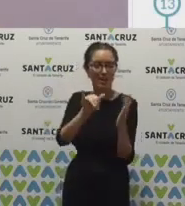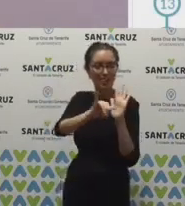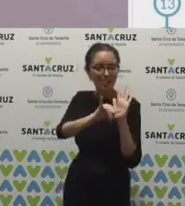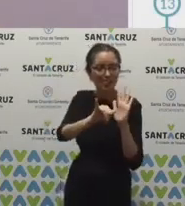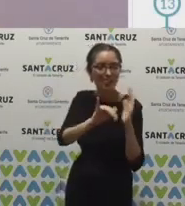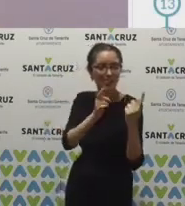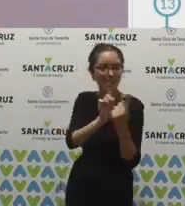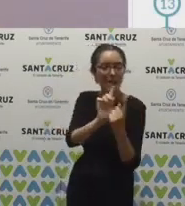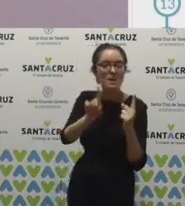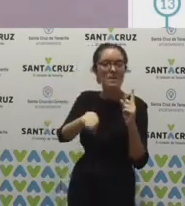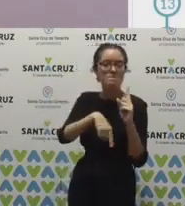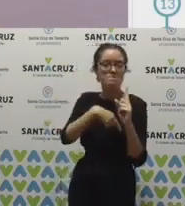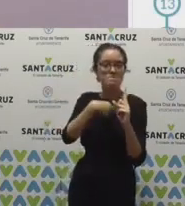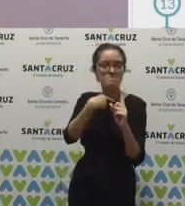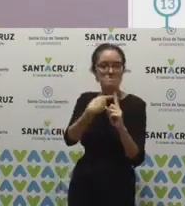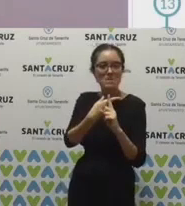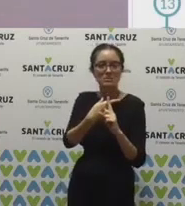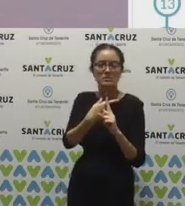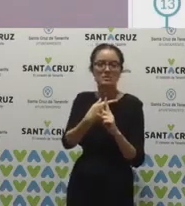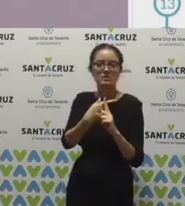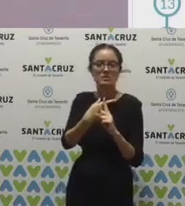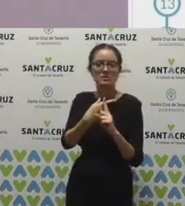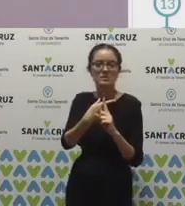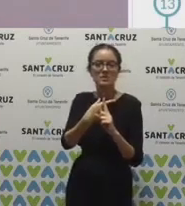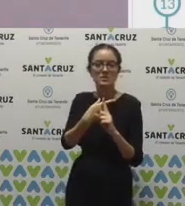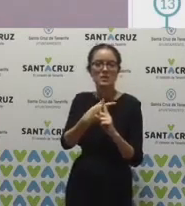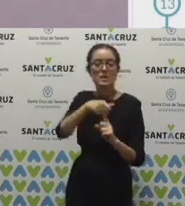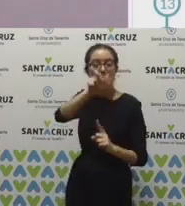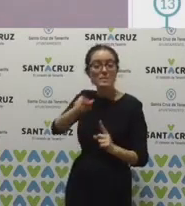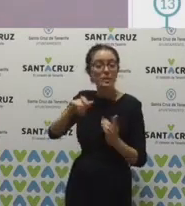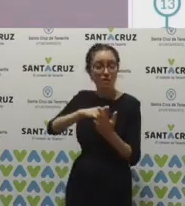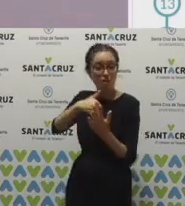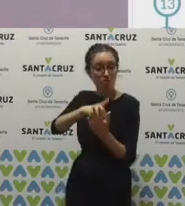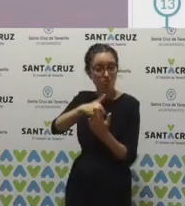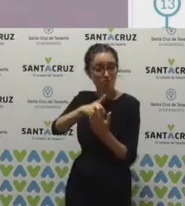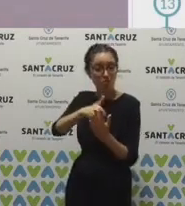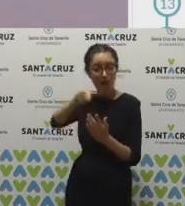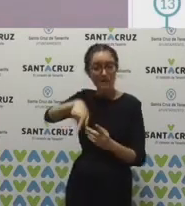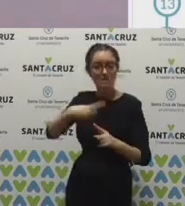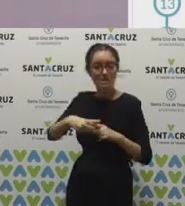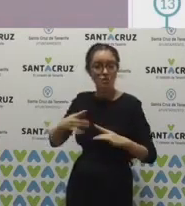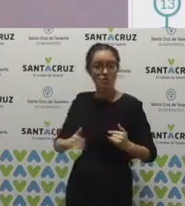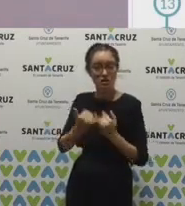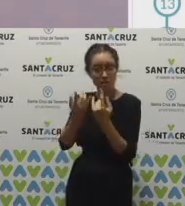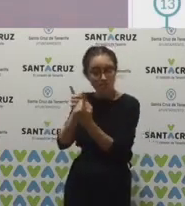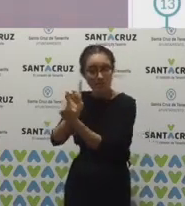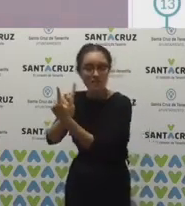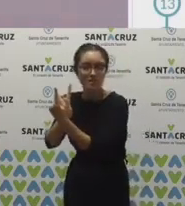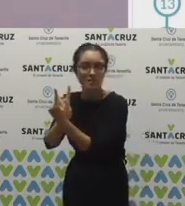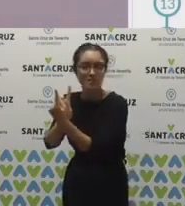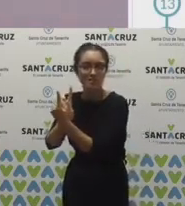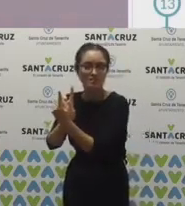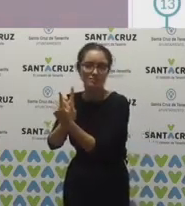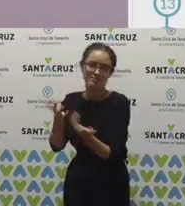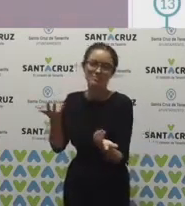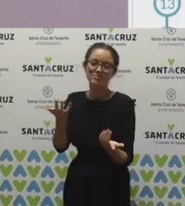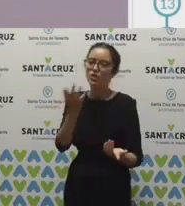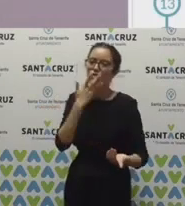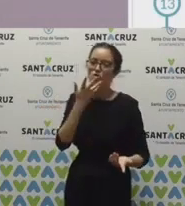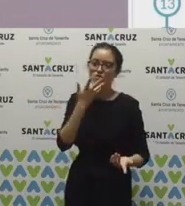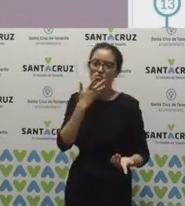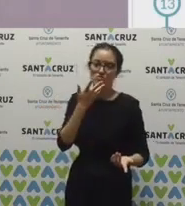que atienden de primero de primera mano los casos de vulnerabilidad social en el municipio ayuda a incrementar el conocimiento de esta situación